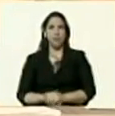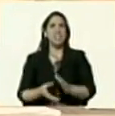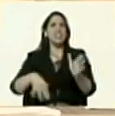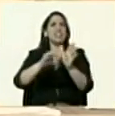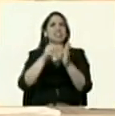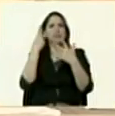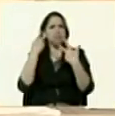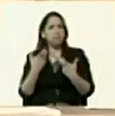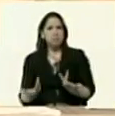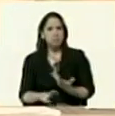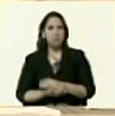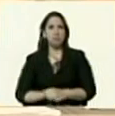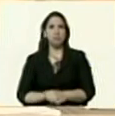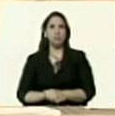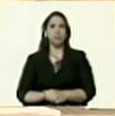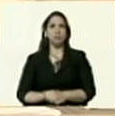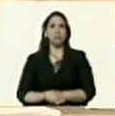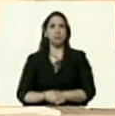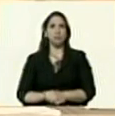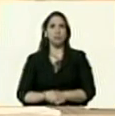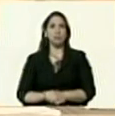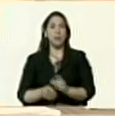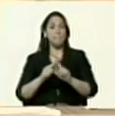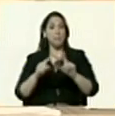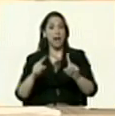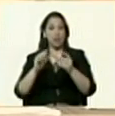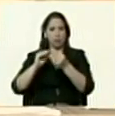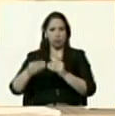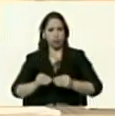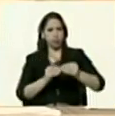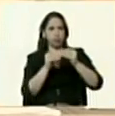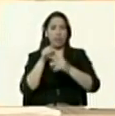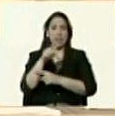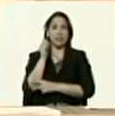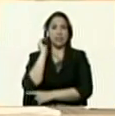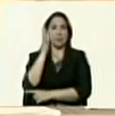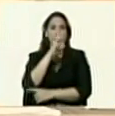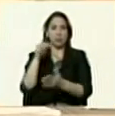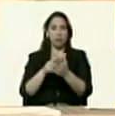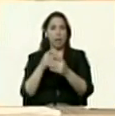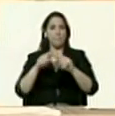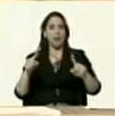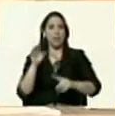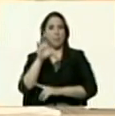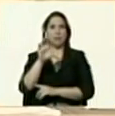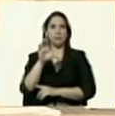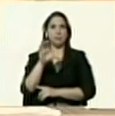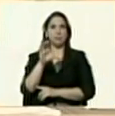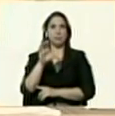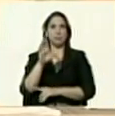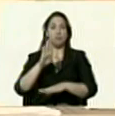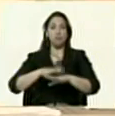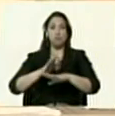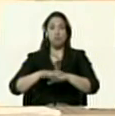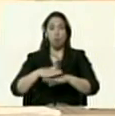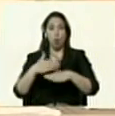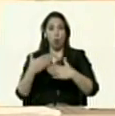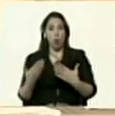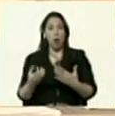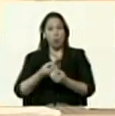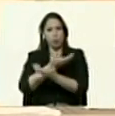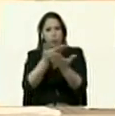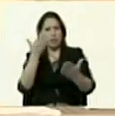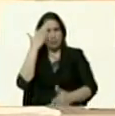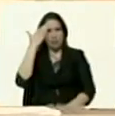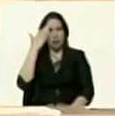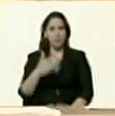Regresan para recuperar esa Asamblea Nacional para el país, porque ustedes saben